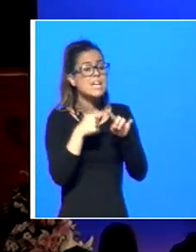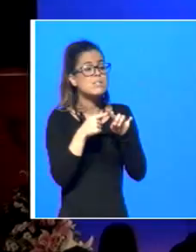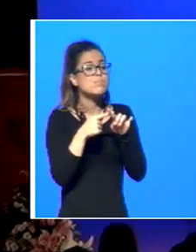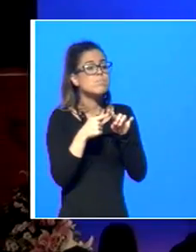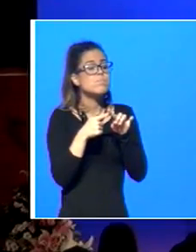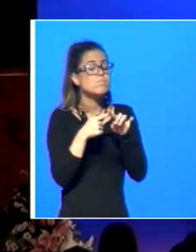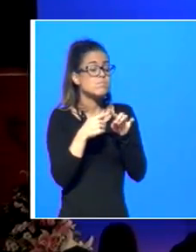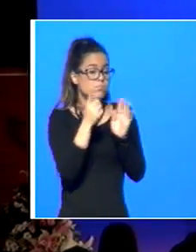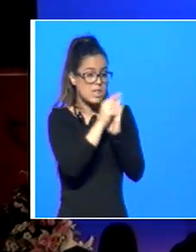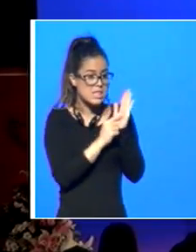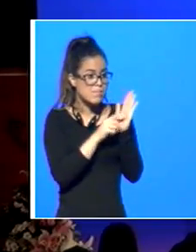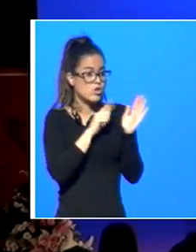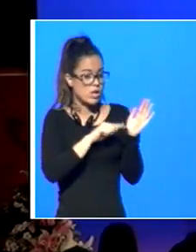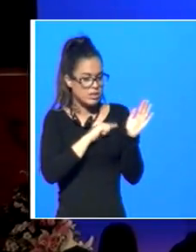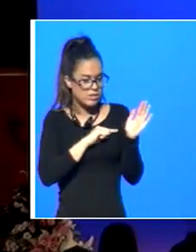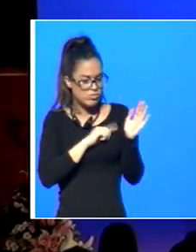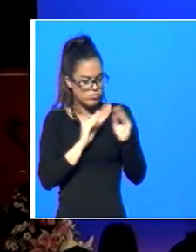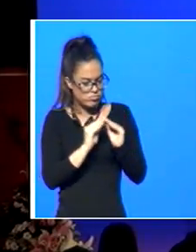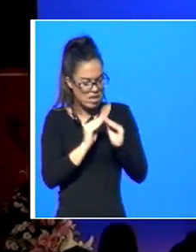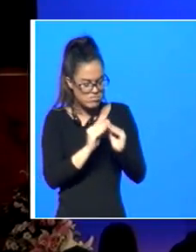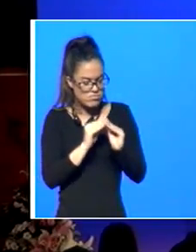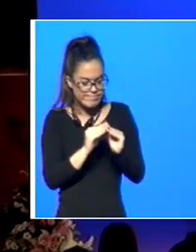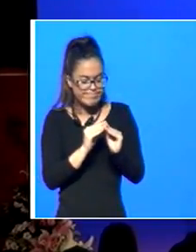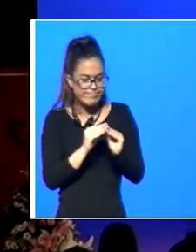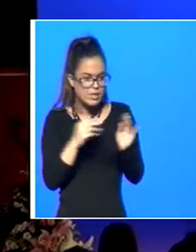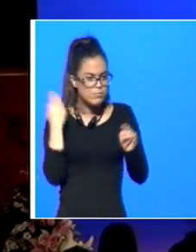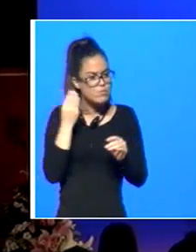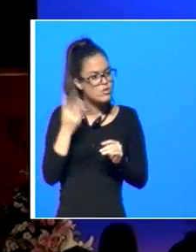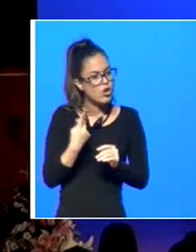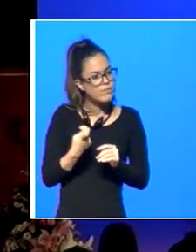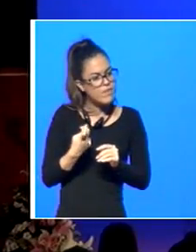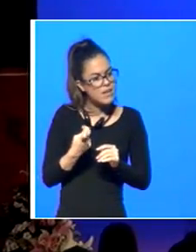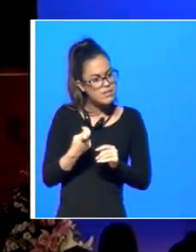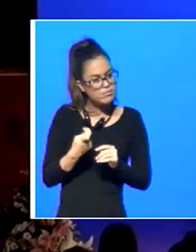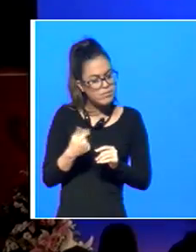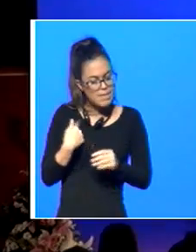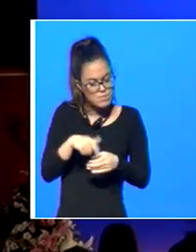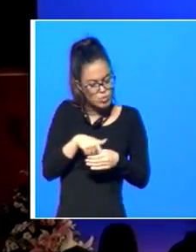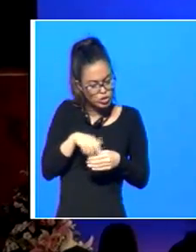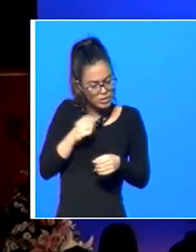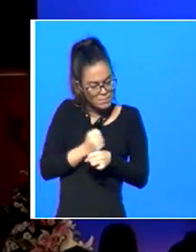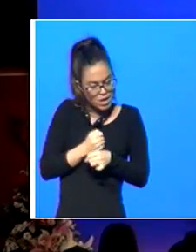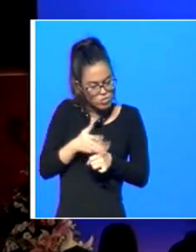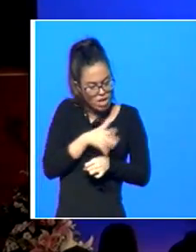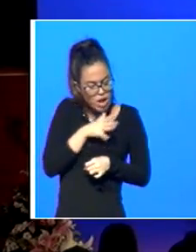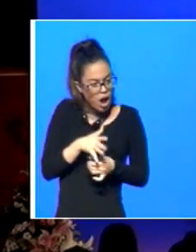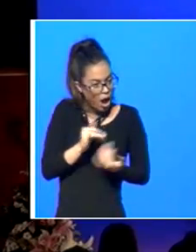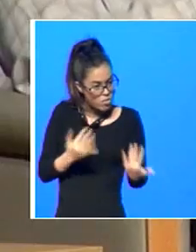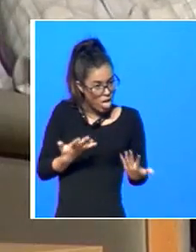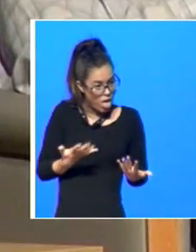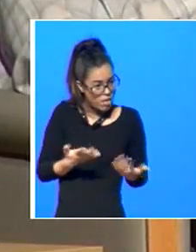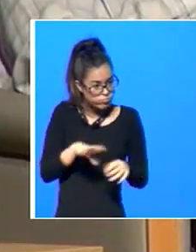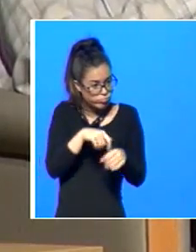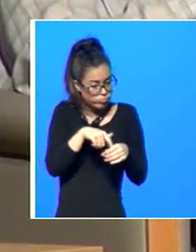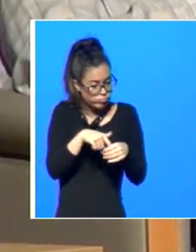yo he hecho en falta y he echado en falta en este tiempo, en el trabajo, en el puesto en el que he estado. Segundo, otro criterio